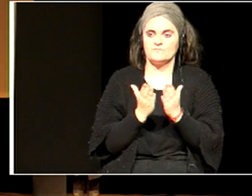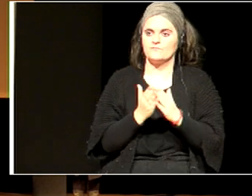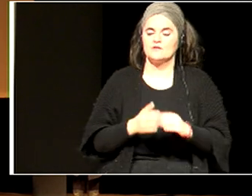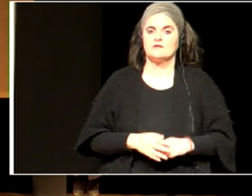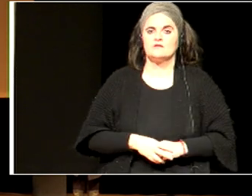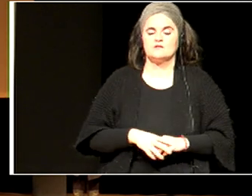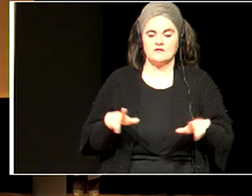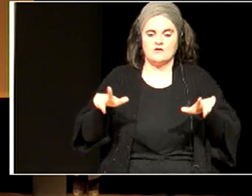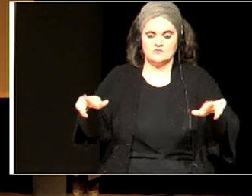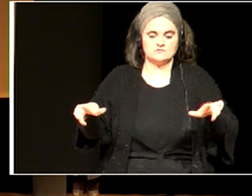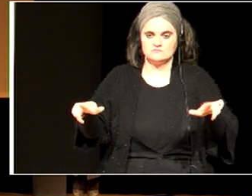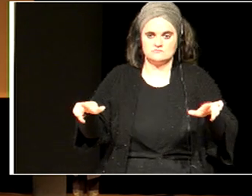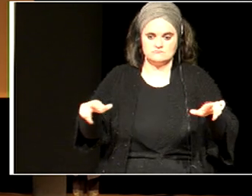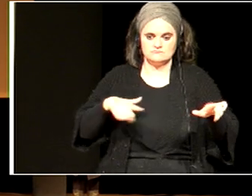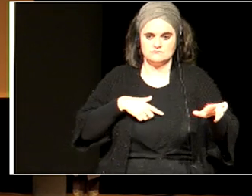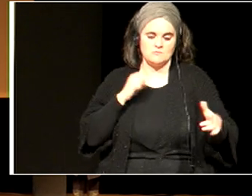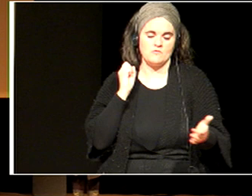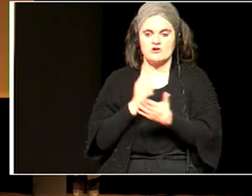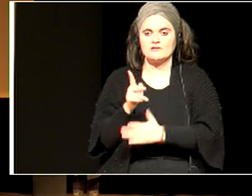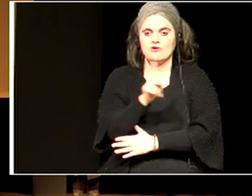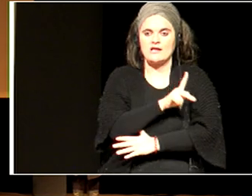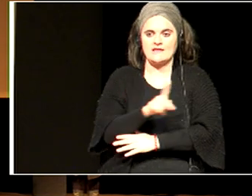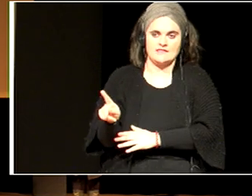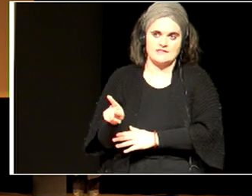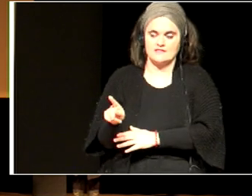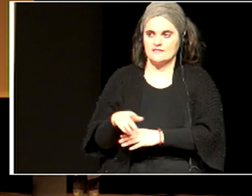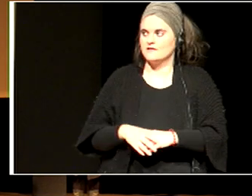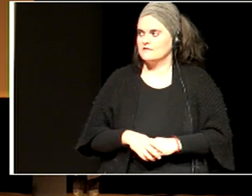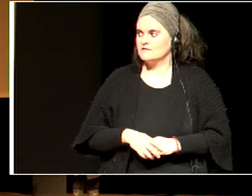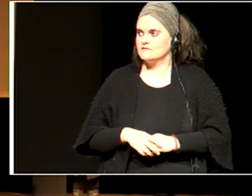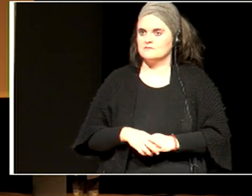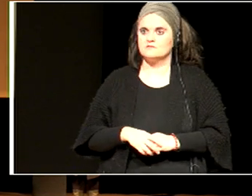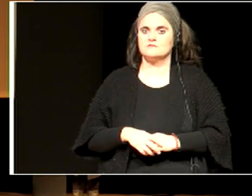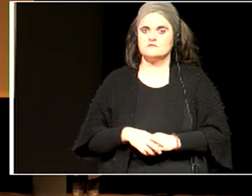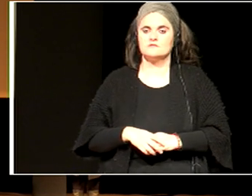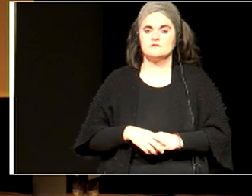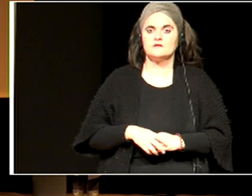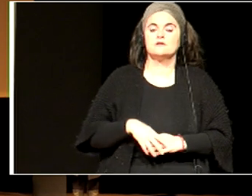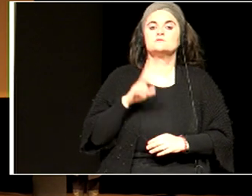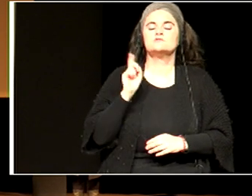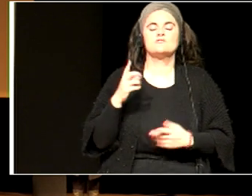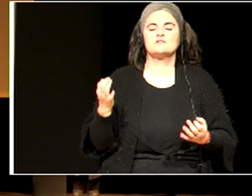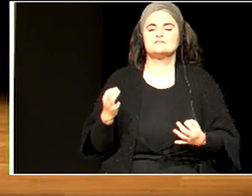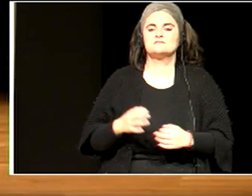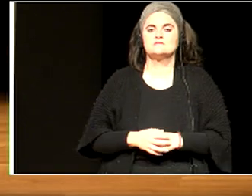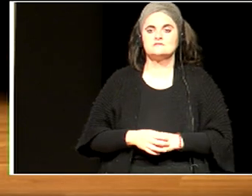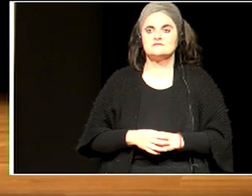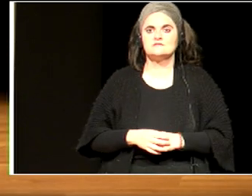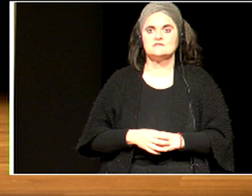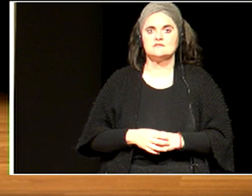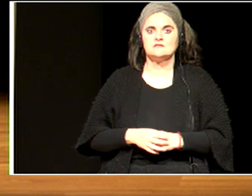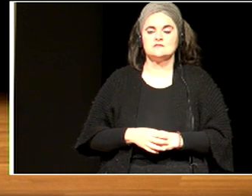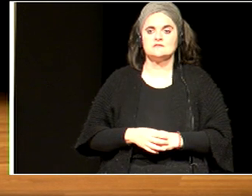sigo llevando el reto quincenal al aula alguna gente ya me lo habéis oído pero no es más que el trabajo de la